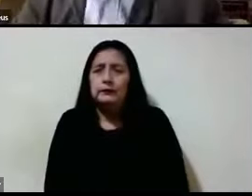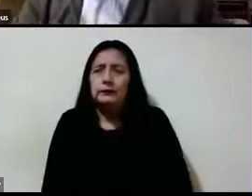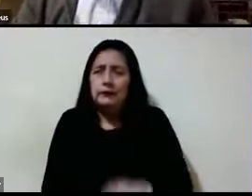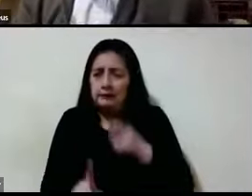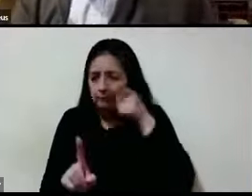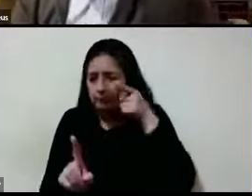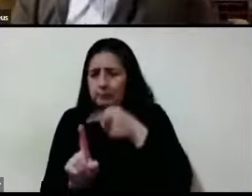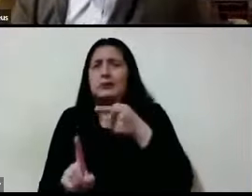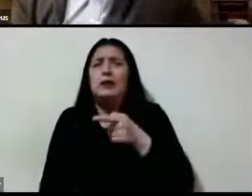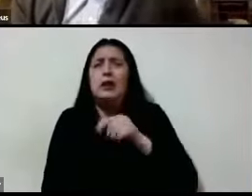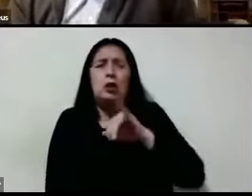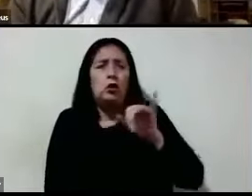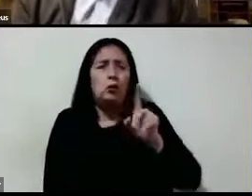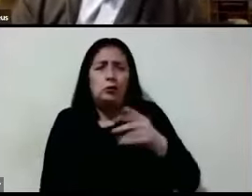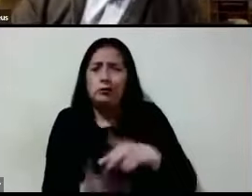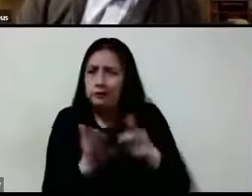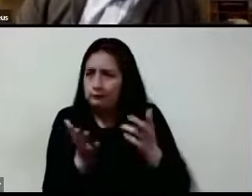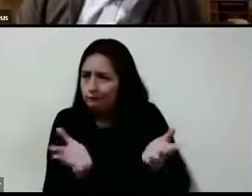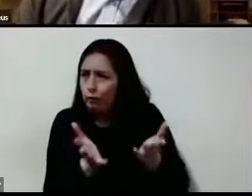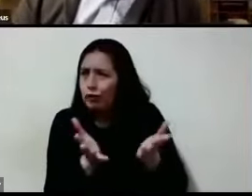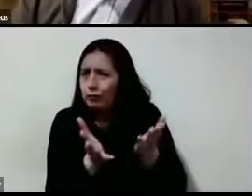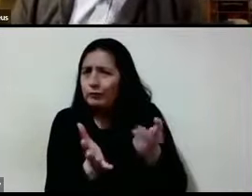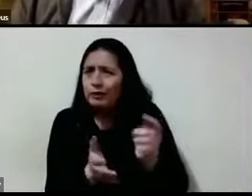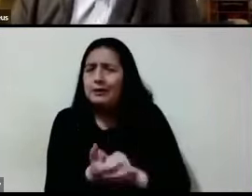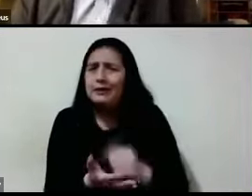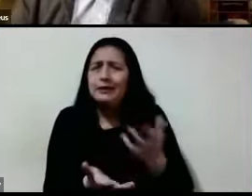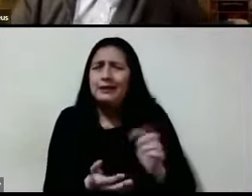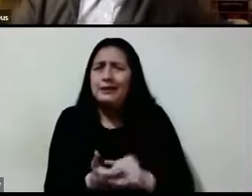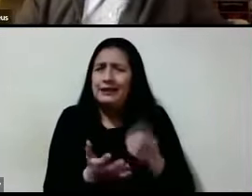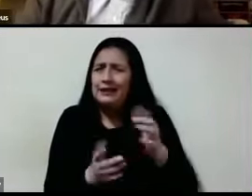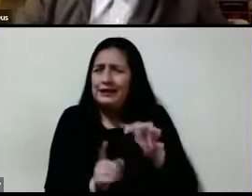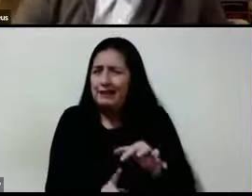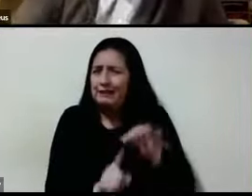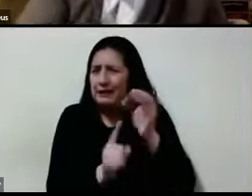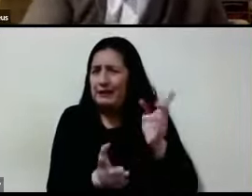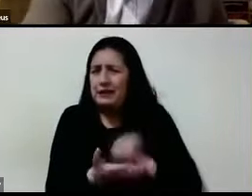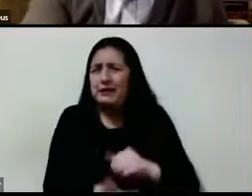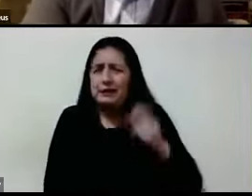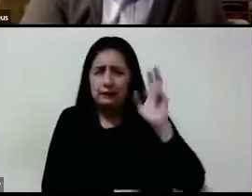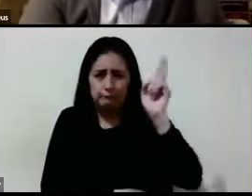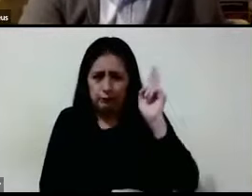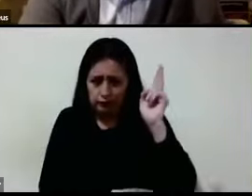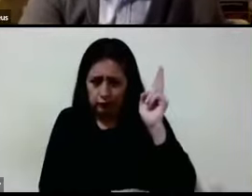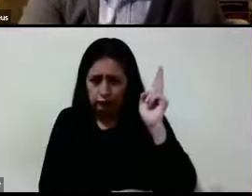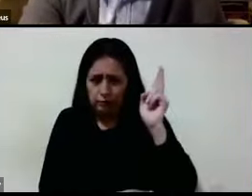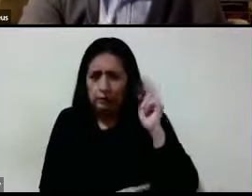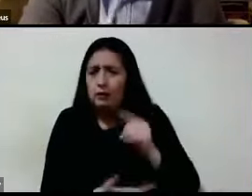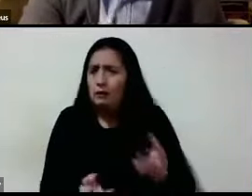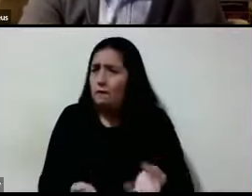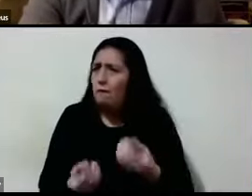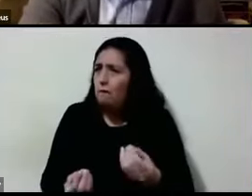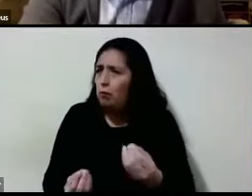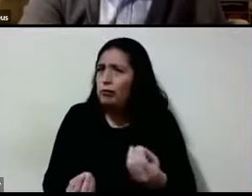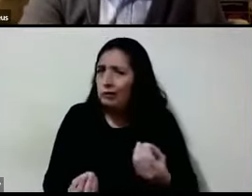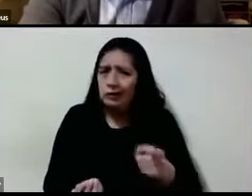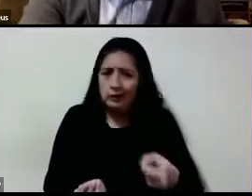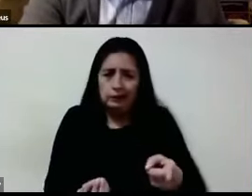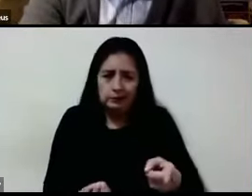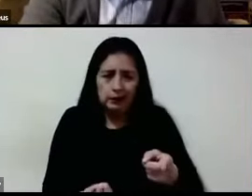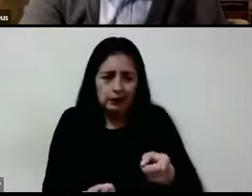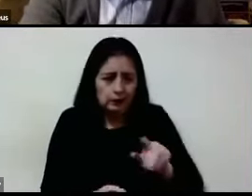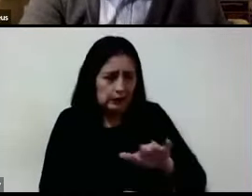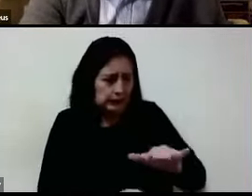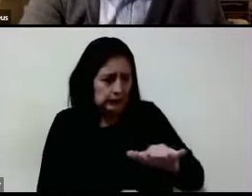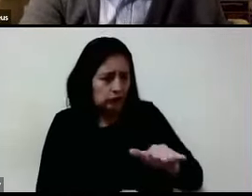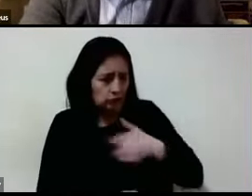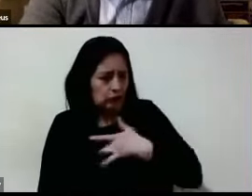Específicamente, Julito, en la motivación es el papel especial que tiene el docente porque lo tiene que hacer sentir al niño